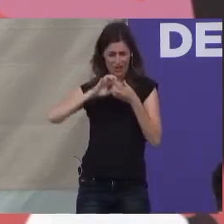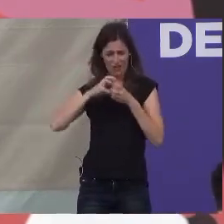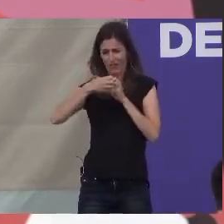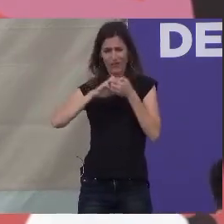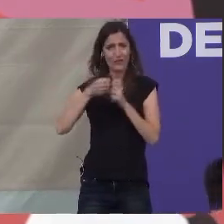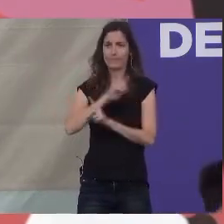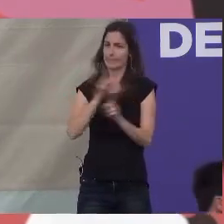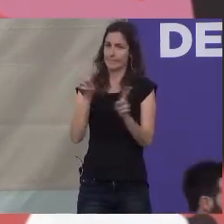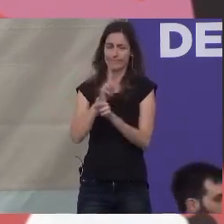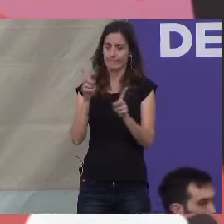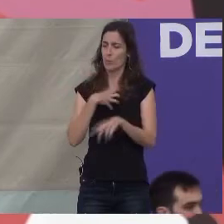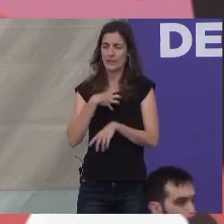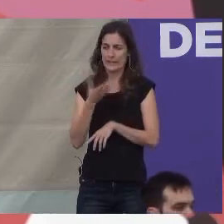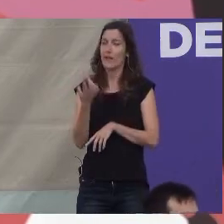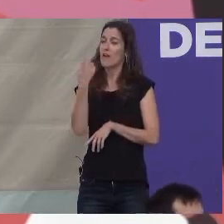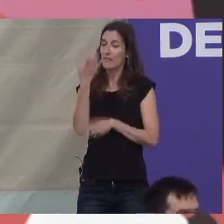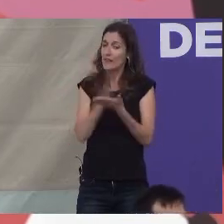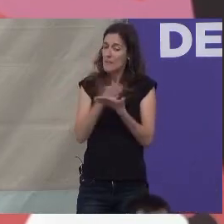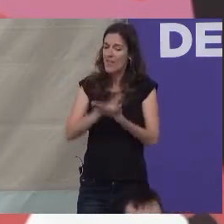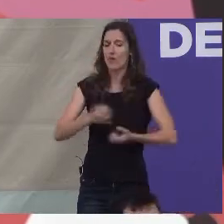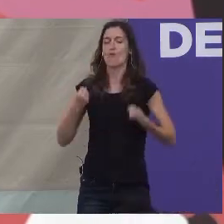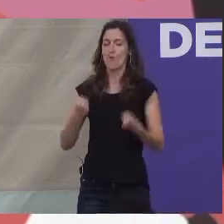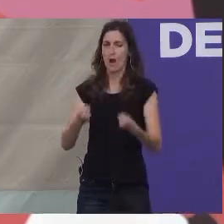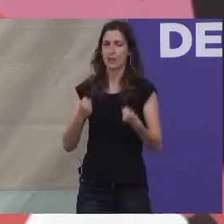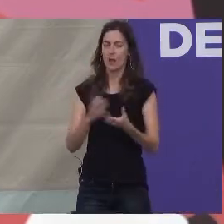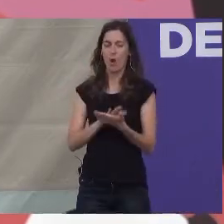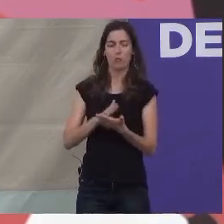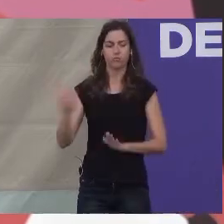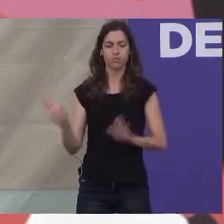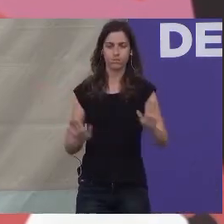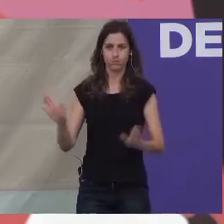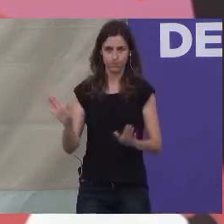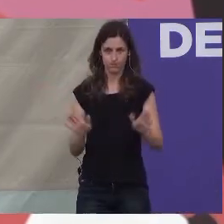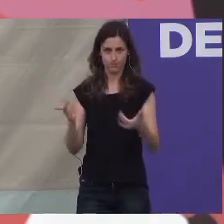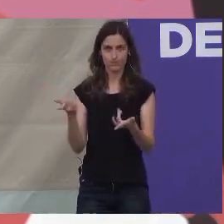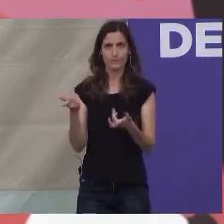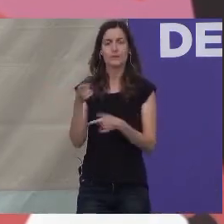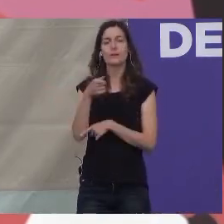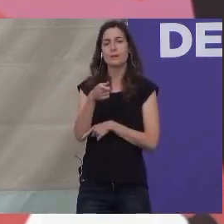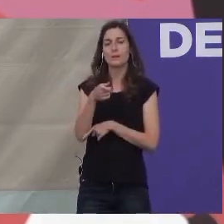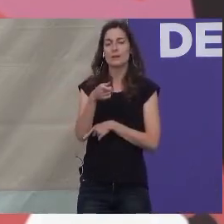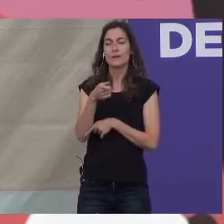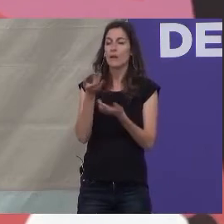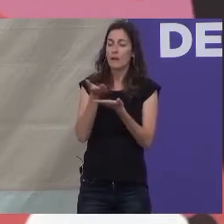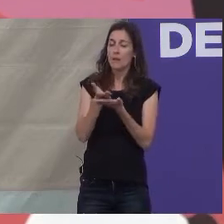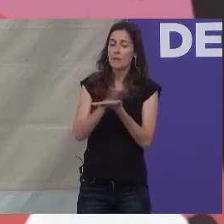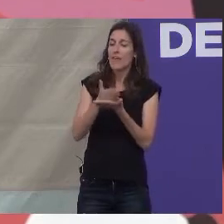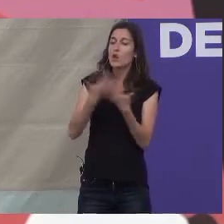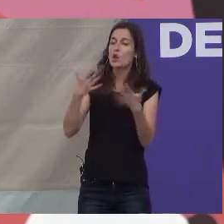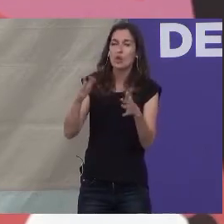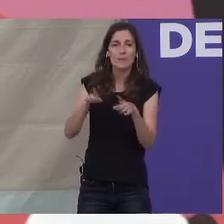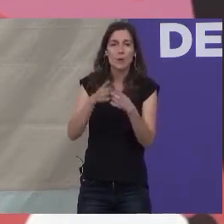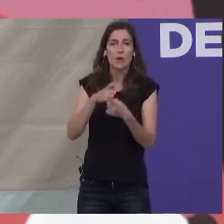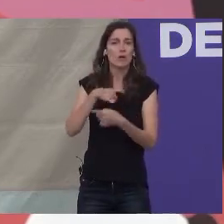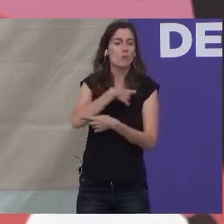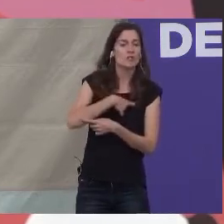Desde ese punto de vista es necesario una mediación fuerte. Me es irrelevante que esa mediación esté en una secretaría o en otra